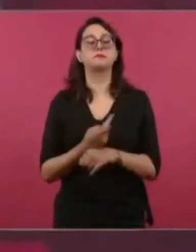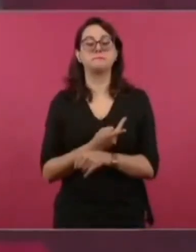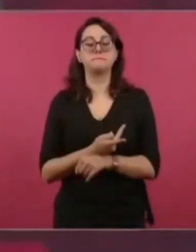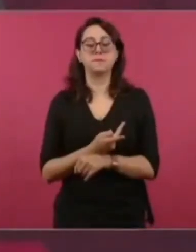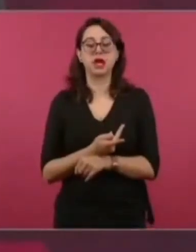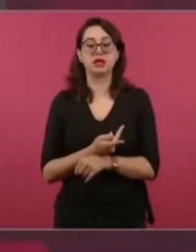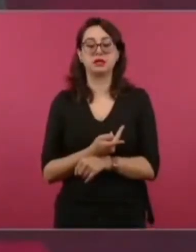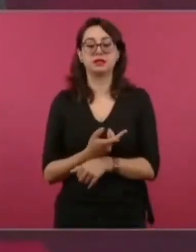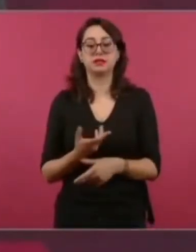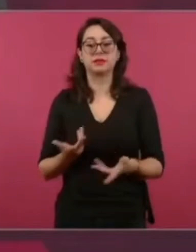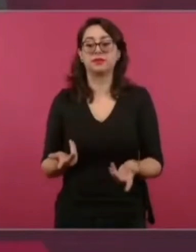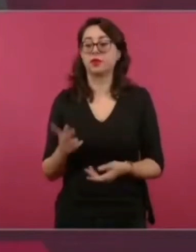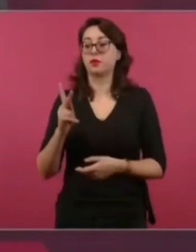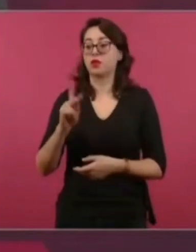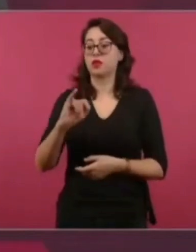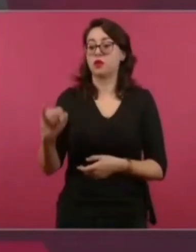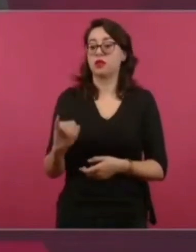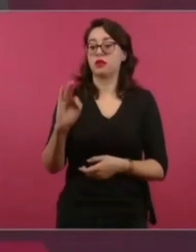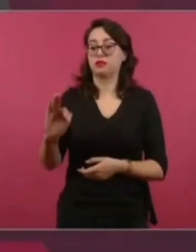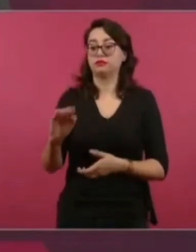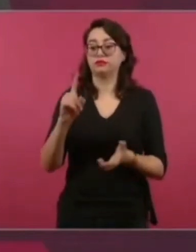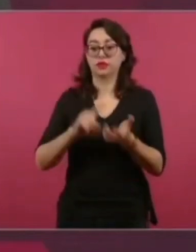para mantener